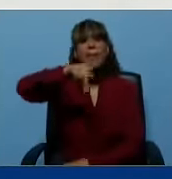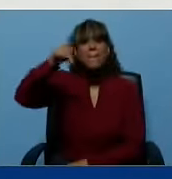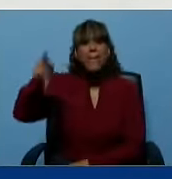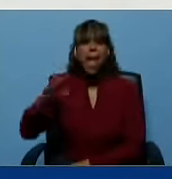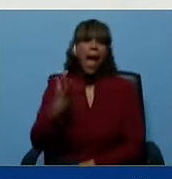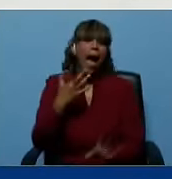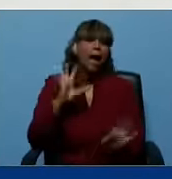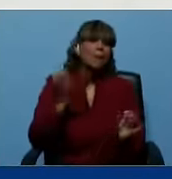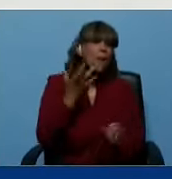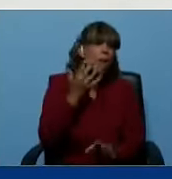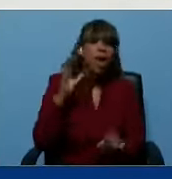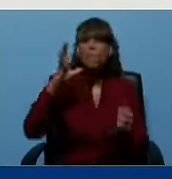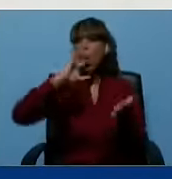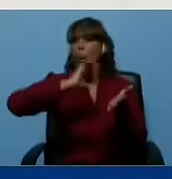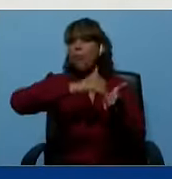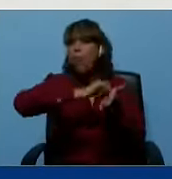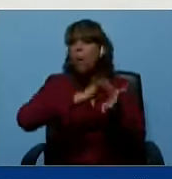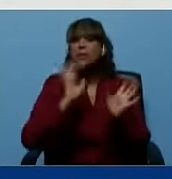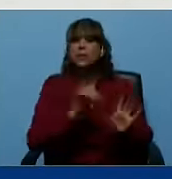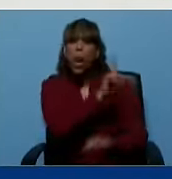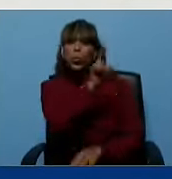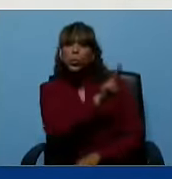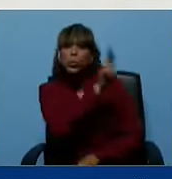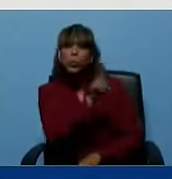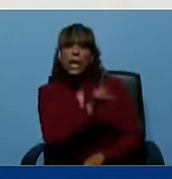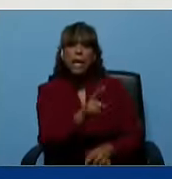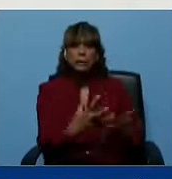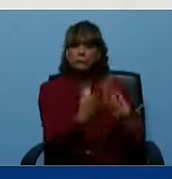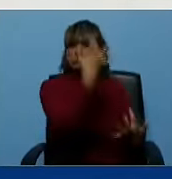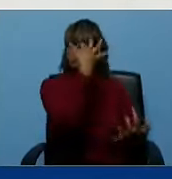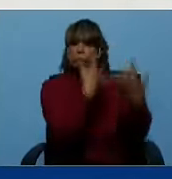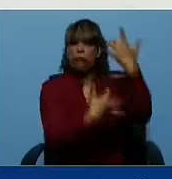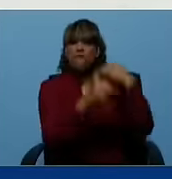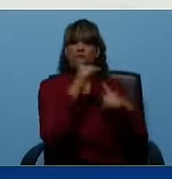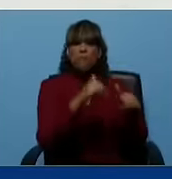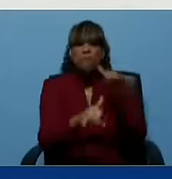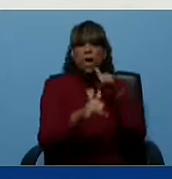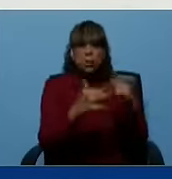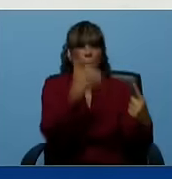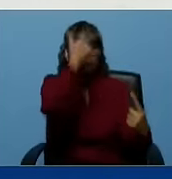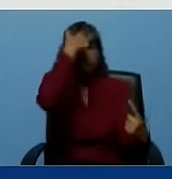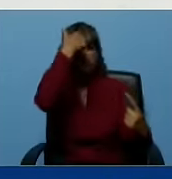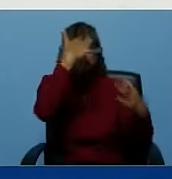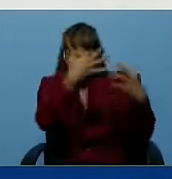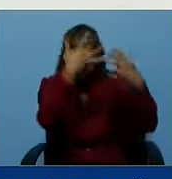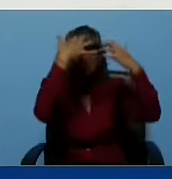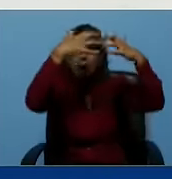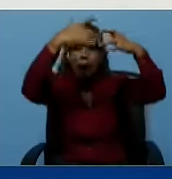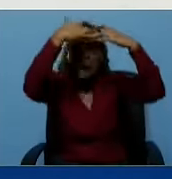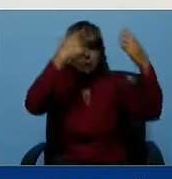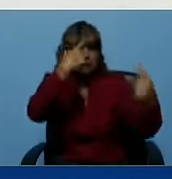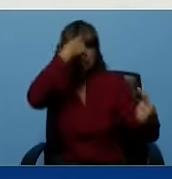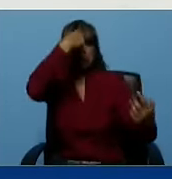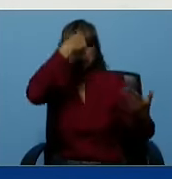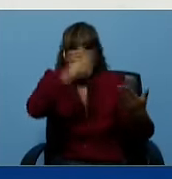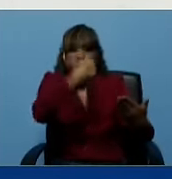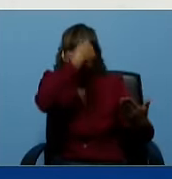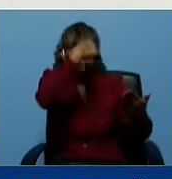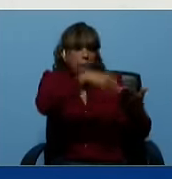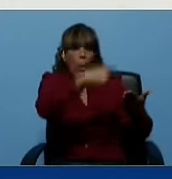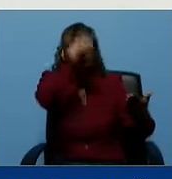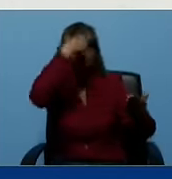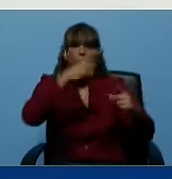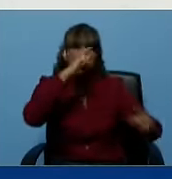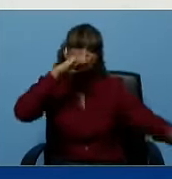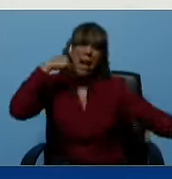WhatsApp las están utilizando para una guerra psicológica, una guerra cognitiva. Amenazaron